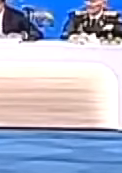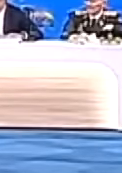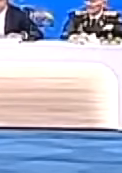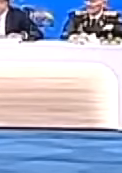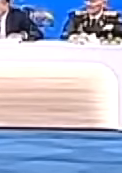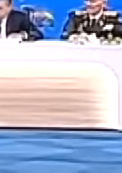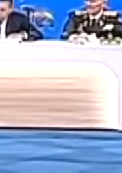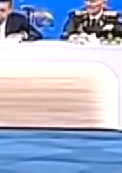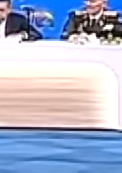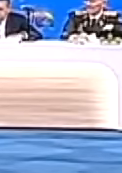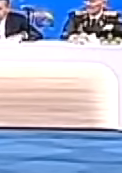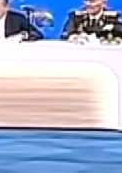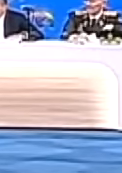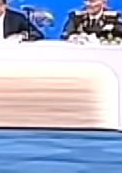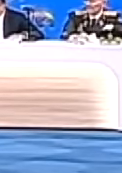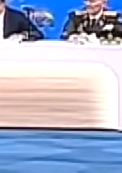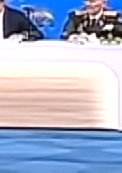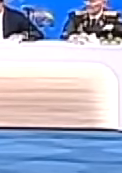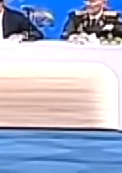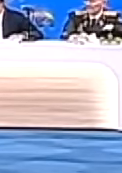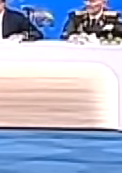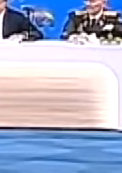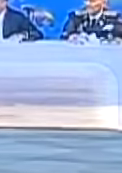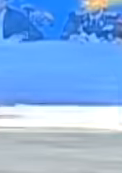fijamos 1840